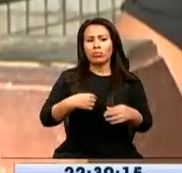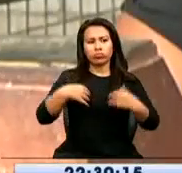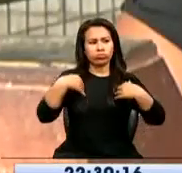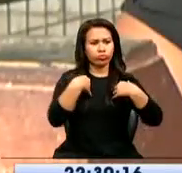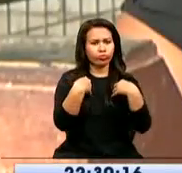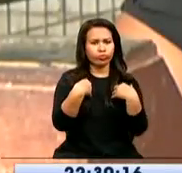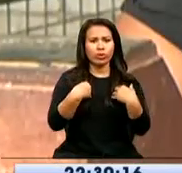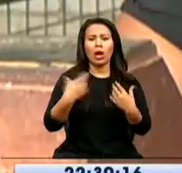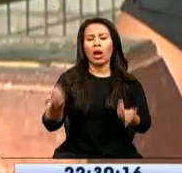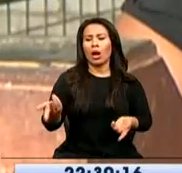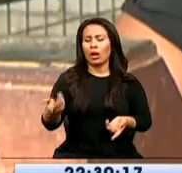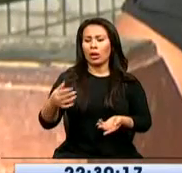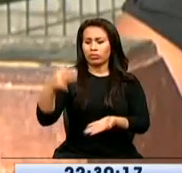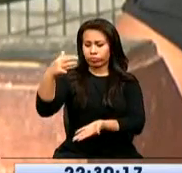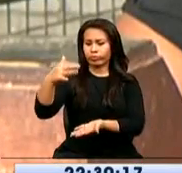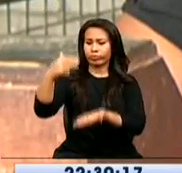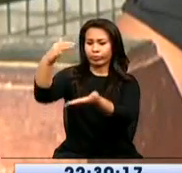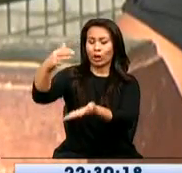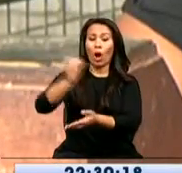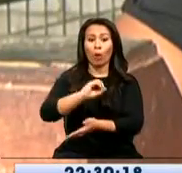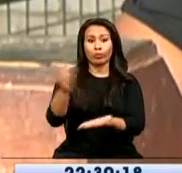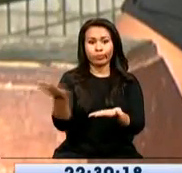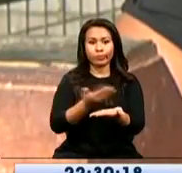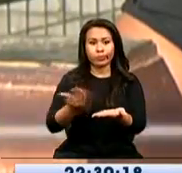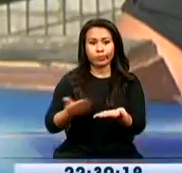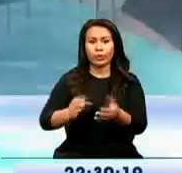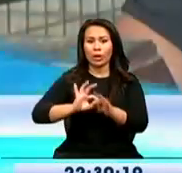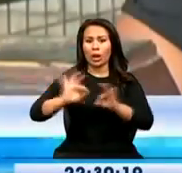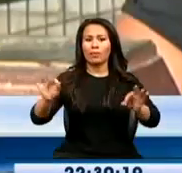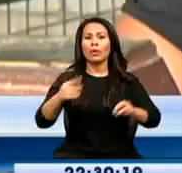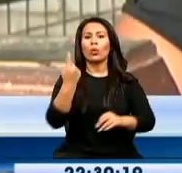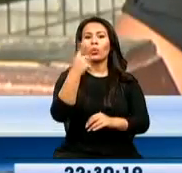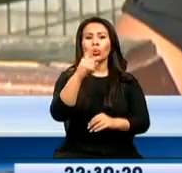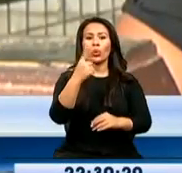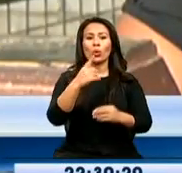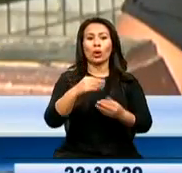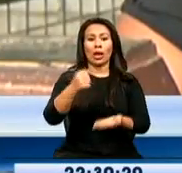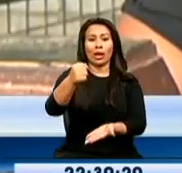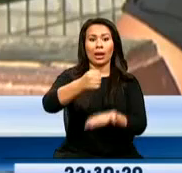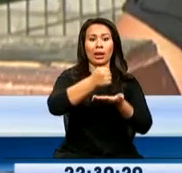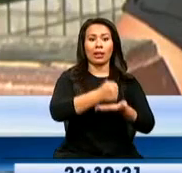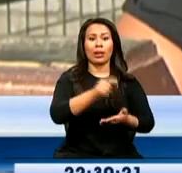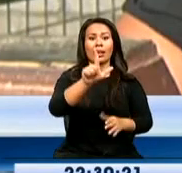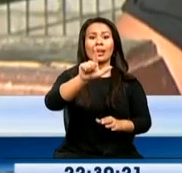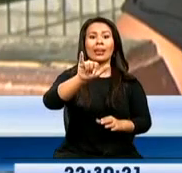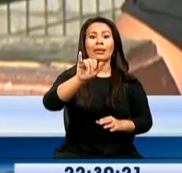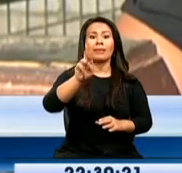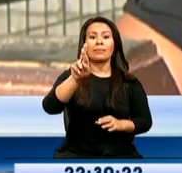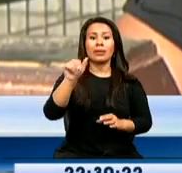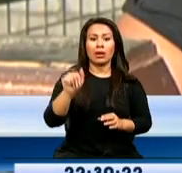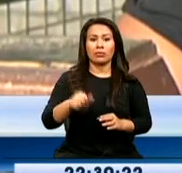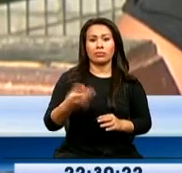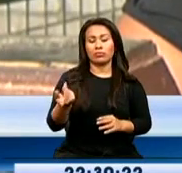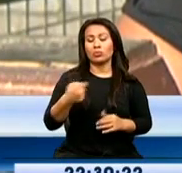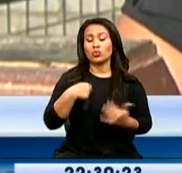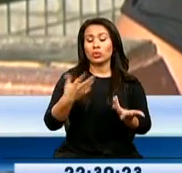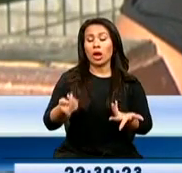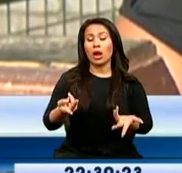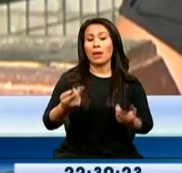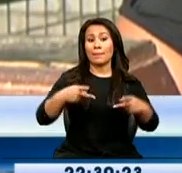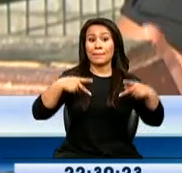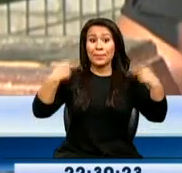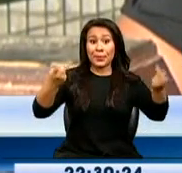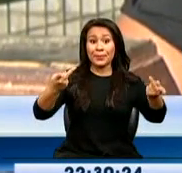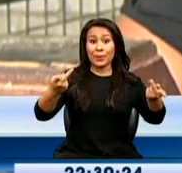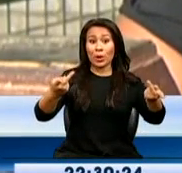¿Cuánto le puede costar? Digamos un pollo. A $1 la libra. A $1 la libra. Sí. Claro, en pie, si lo desea, lo quiere llevar